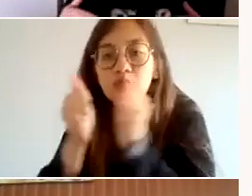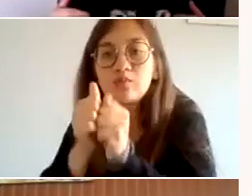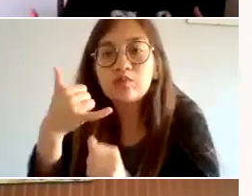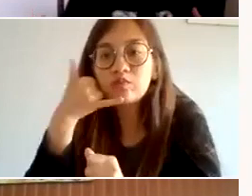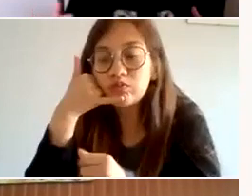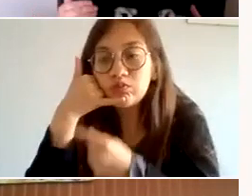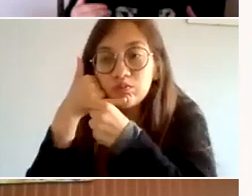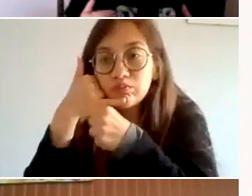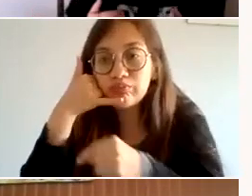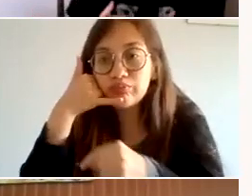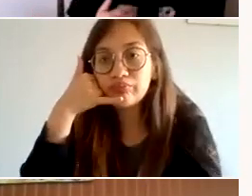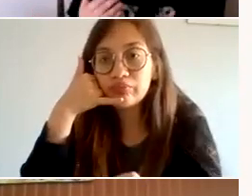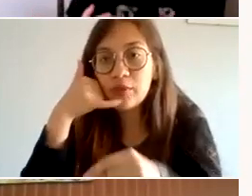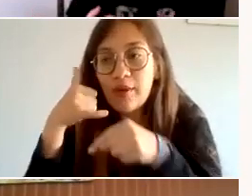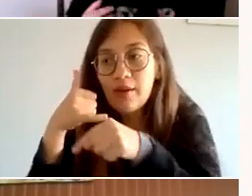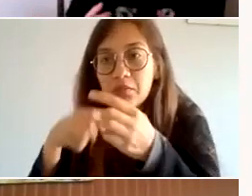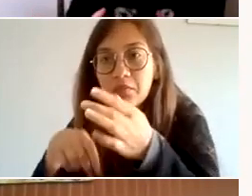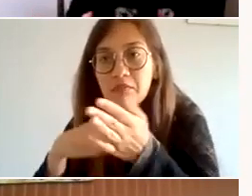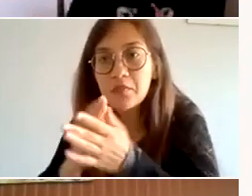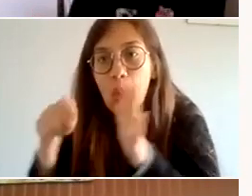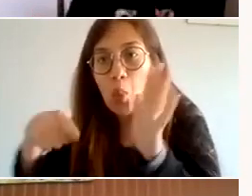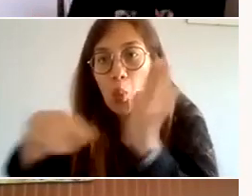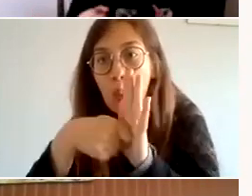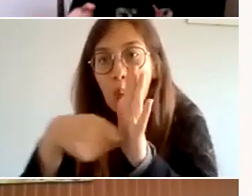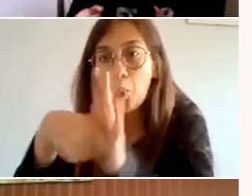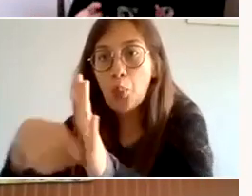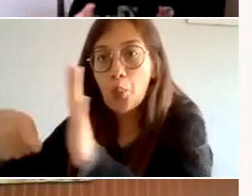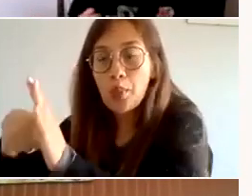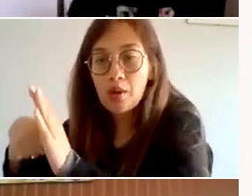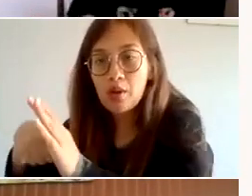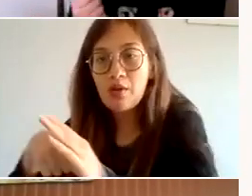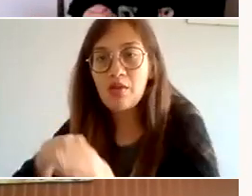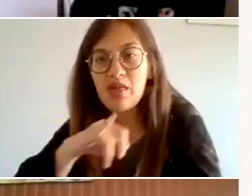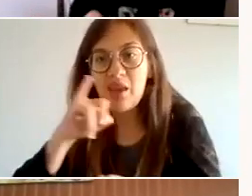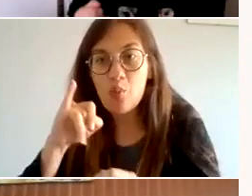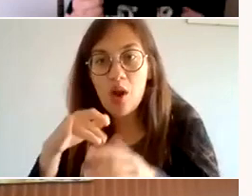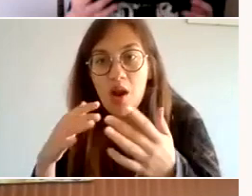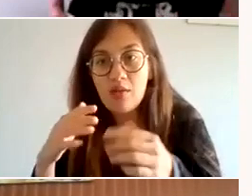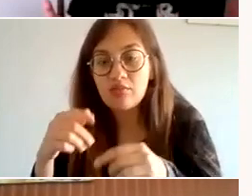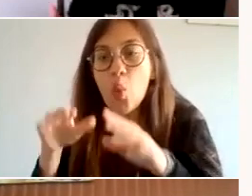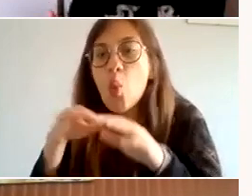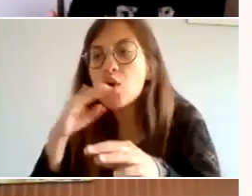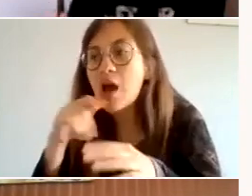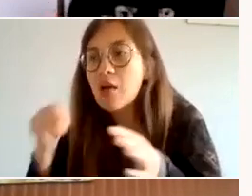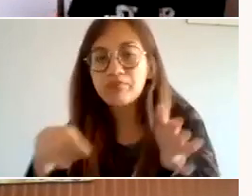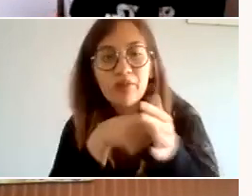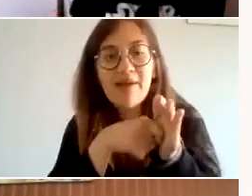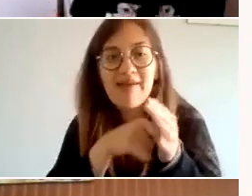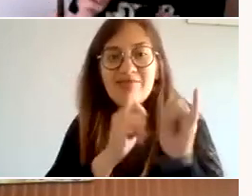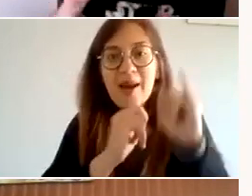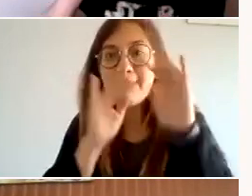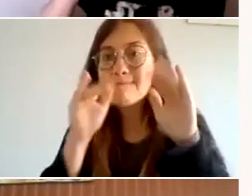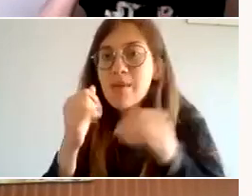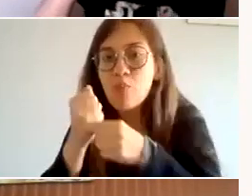se vio en desuso porque comenzaron a evolucionar a cables que hoy se conocen como el palo trenzado, que es el que comúnmente vemos en nuestras casas, que